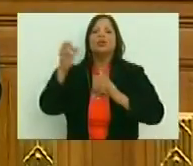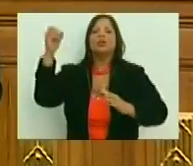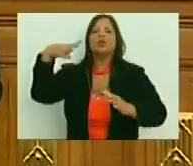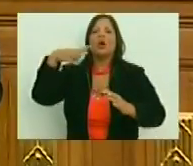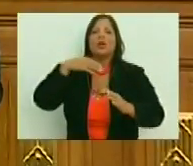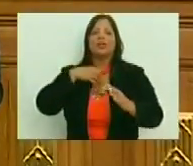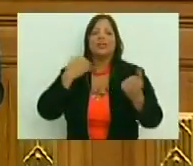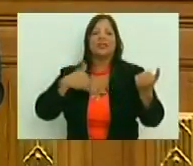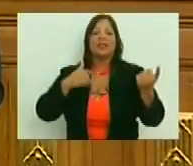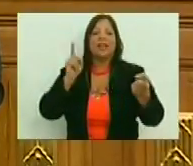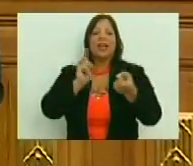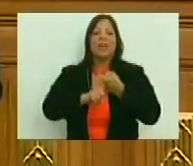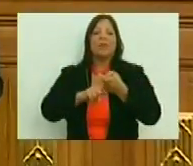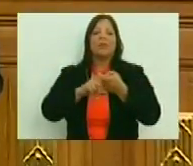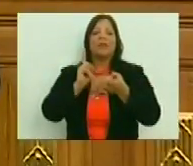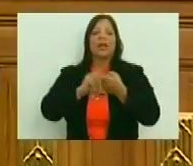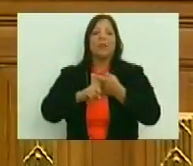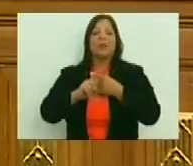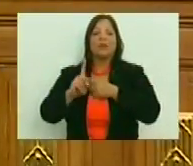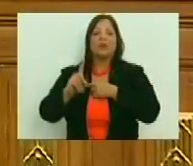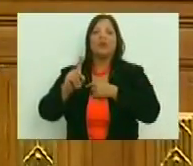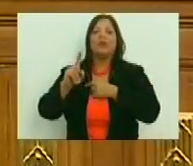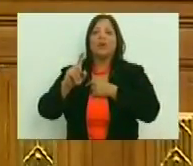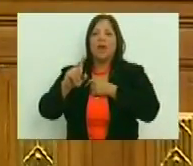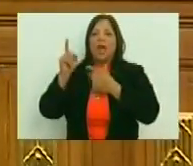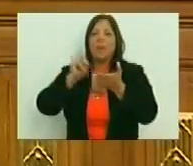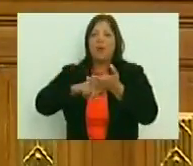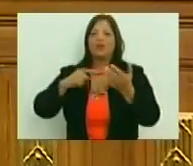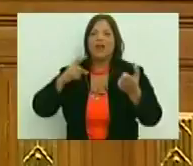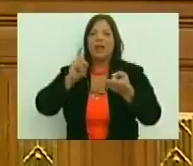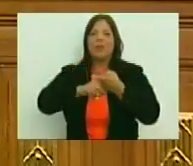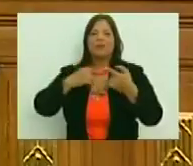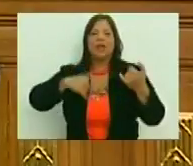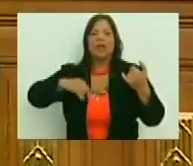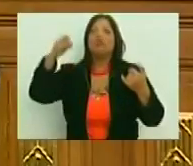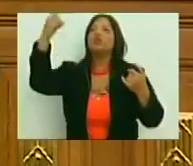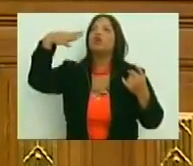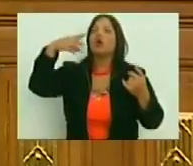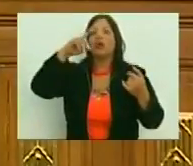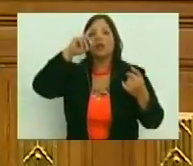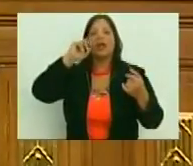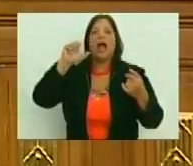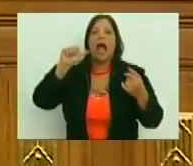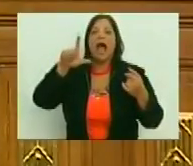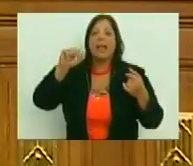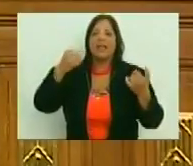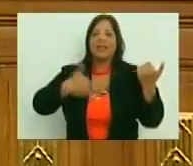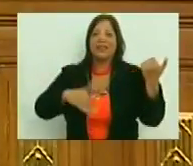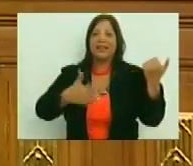Por aquí está Sol Musé, están sus hijos, está Sandino. Sol, por aquí está